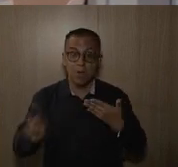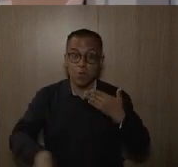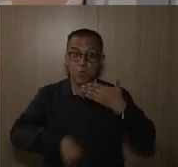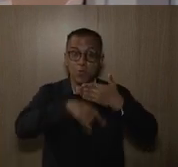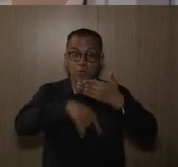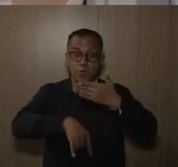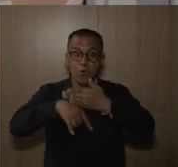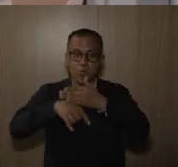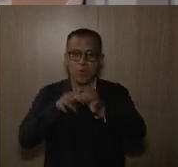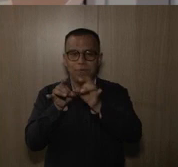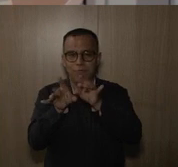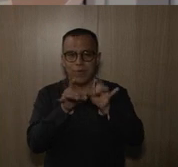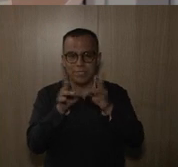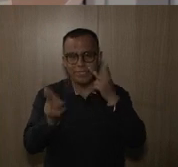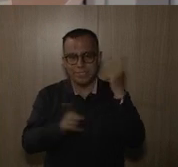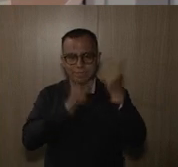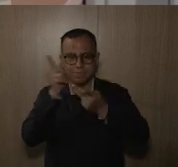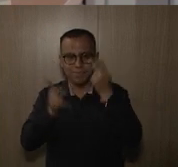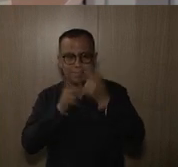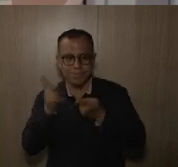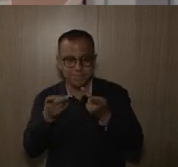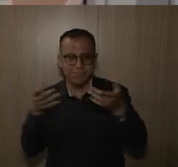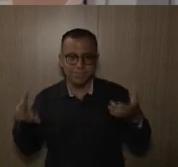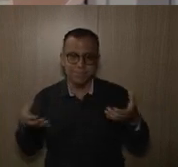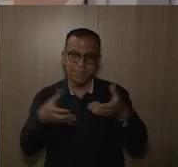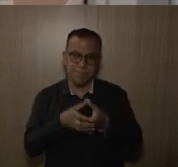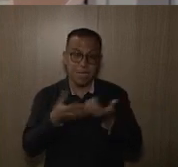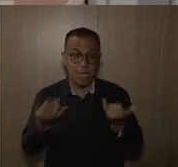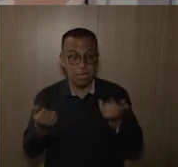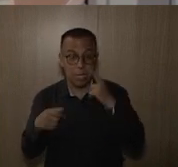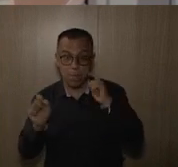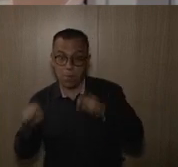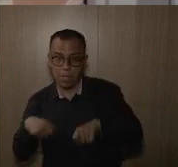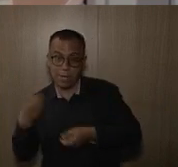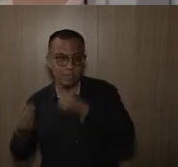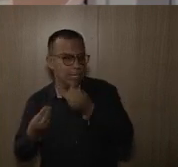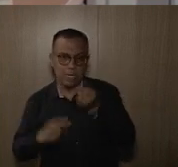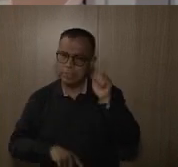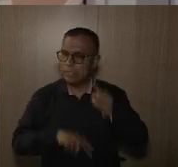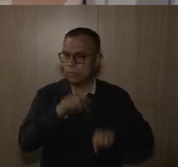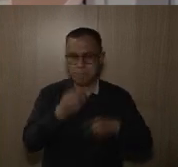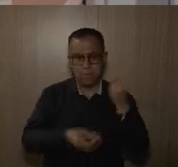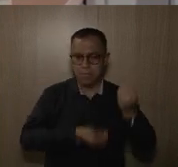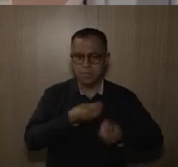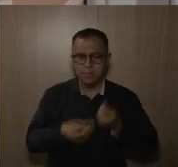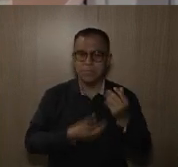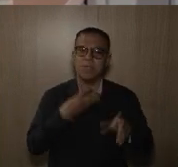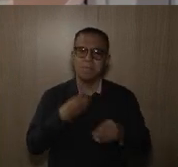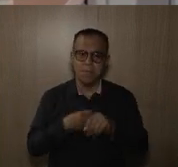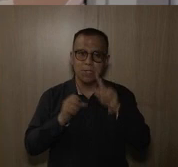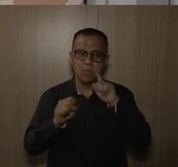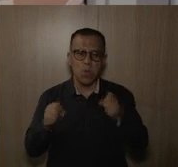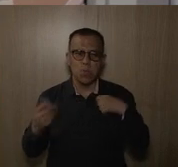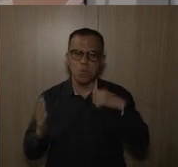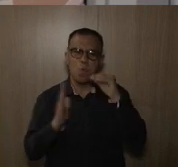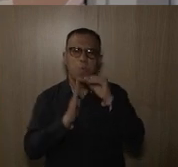de las visitas, que antes no se podía hacer. Tenemos la posibilidad de establecer un